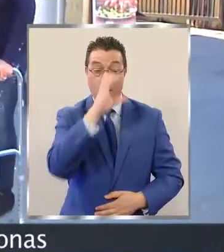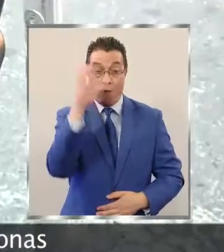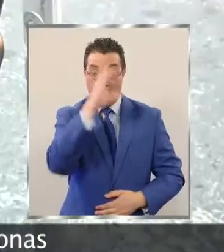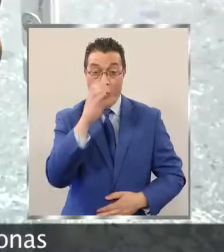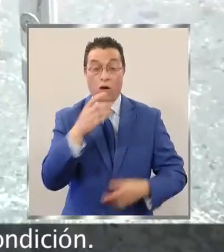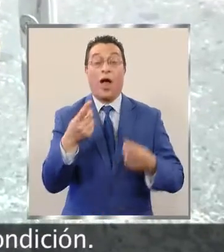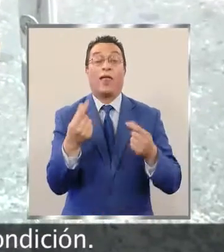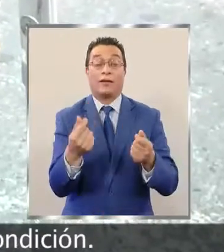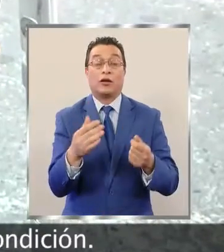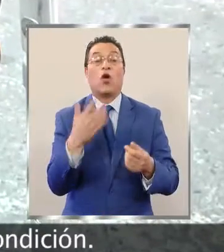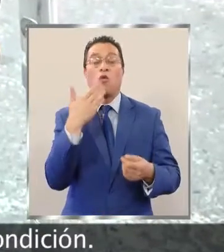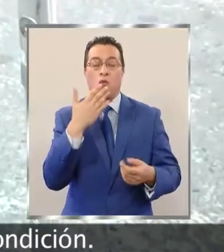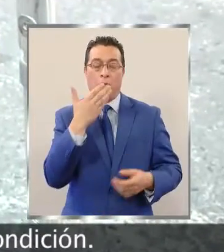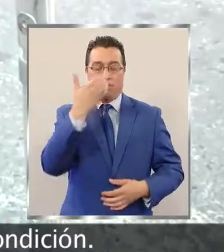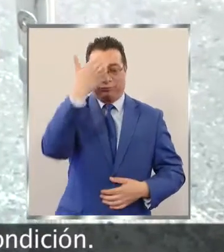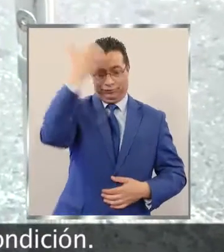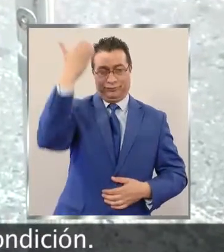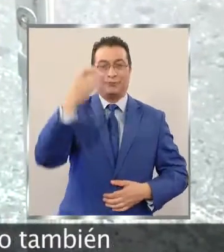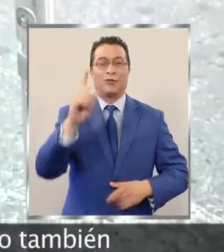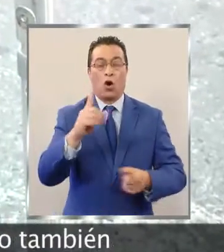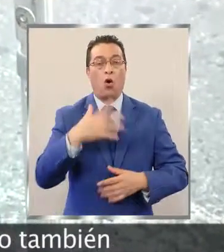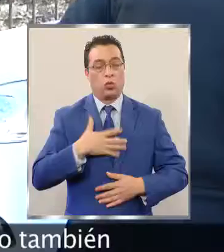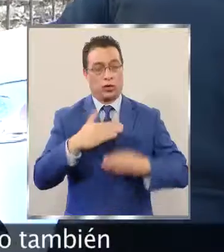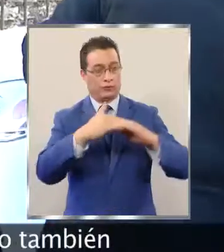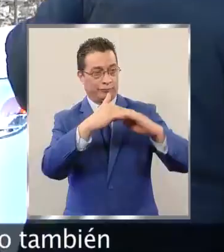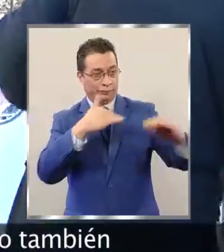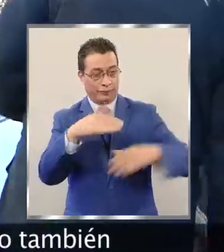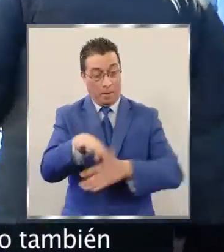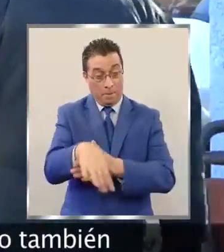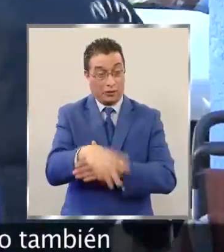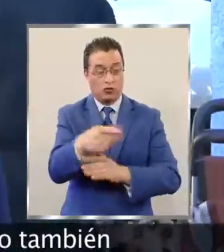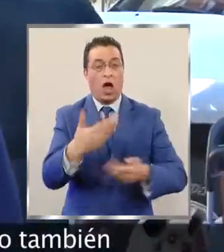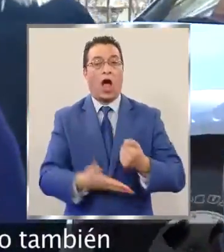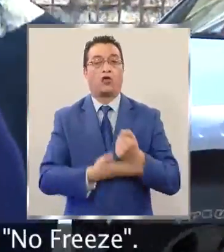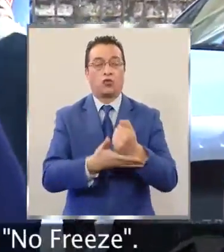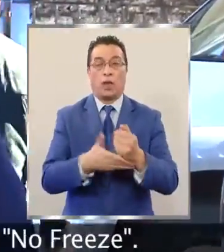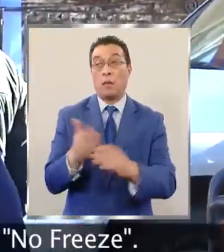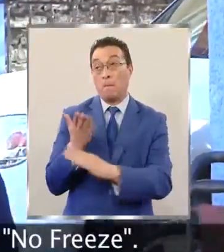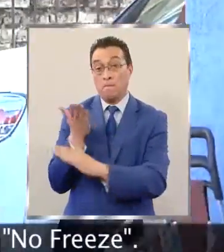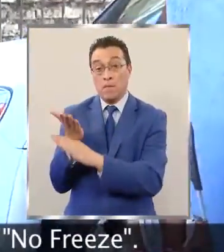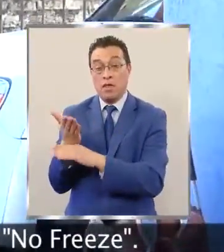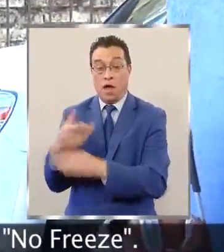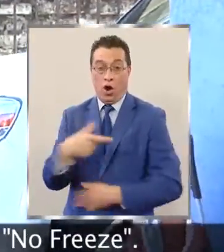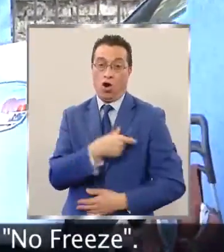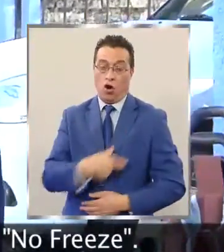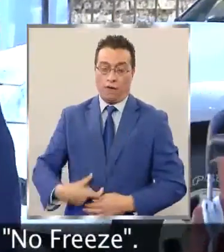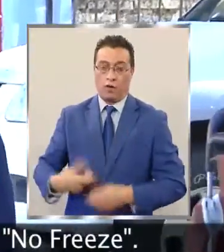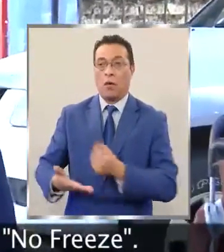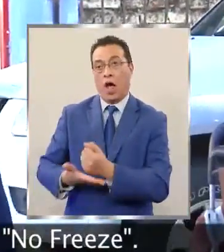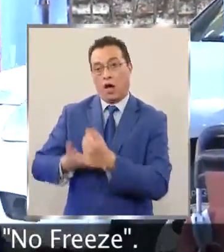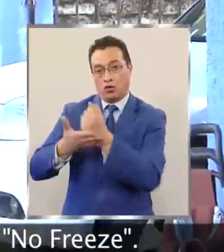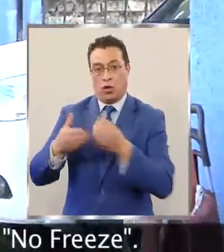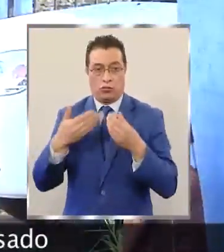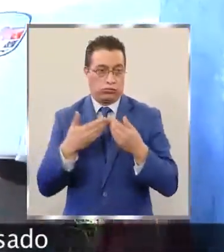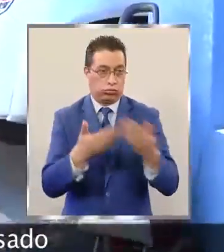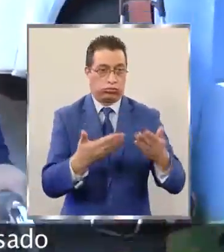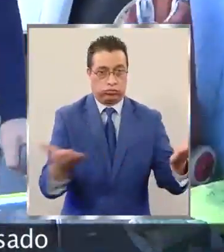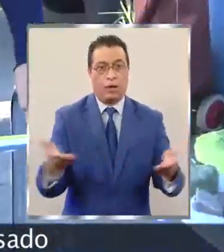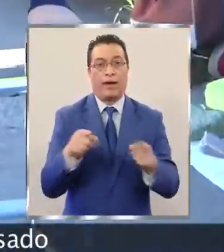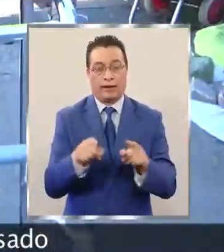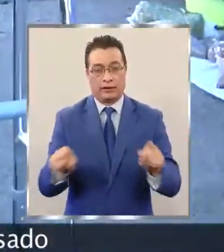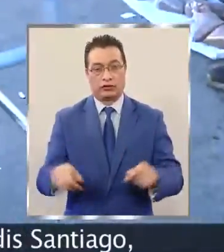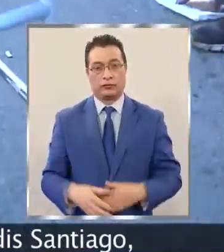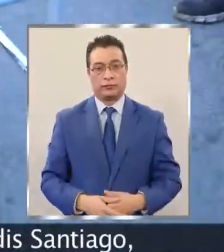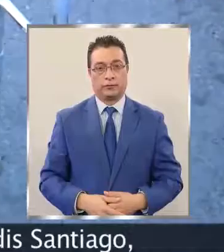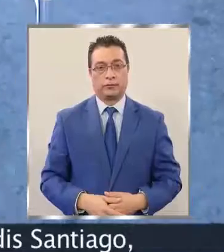solo ayudar a las personas que están en su misma condición. Por eso pide que el gobierno también los ayude en la distribución de No-Freeze. En